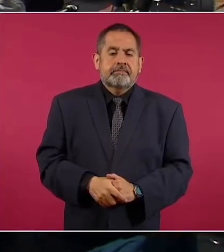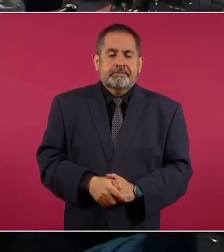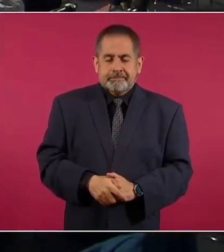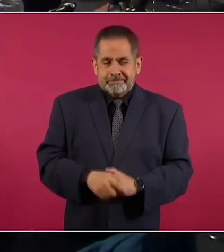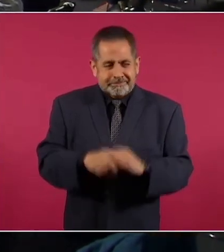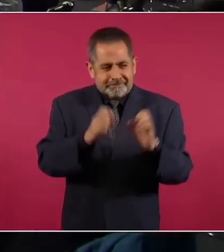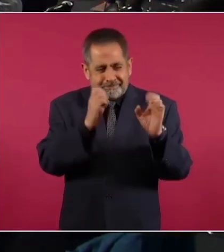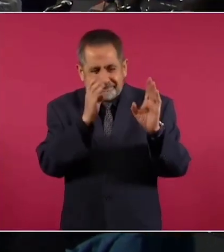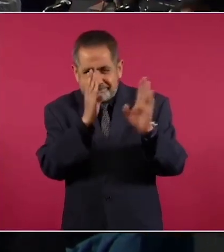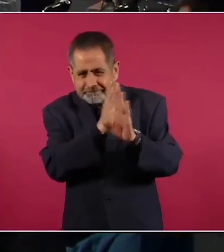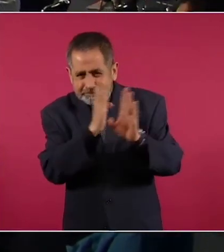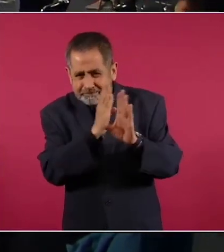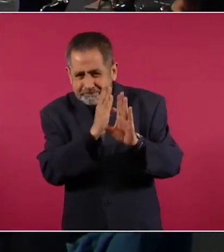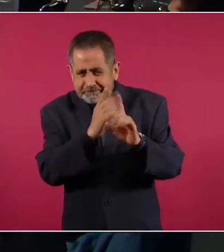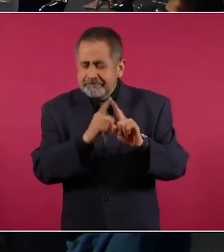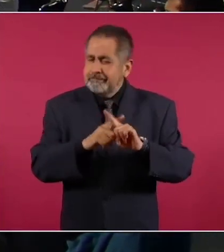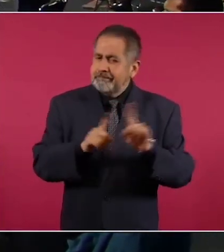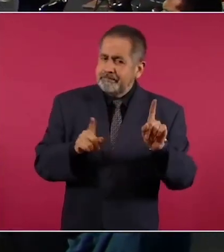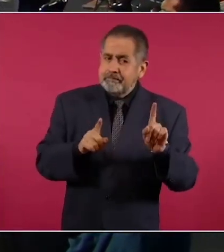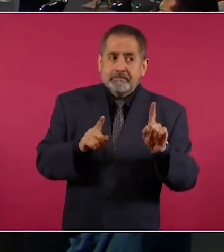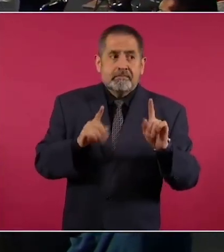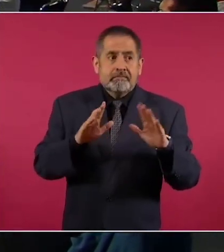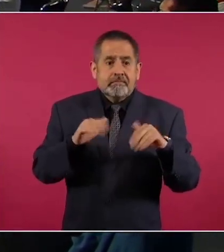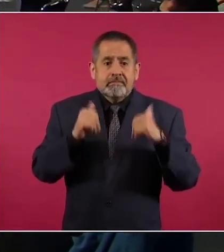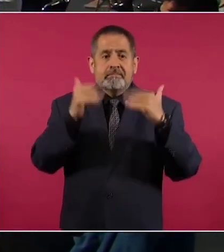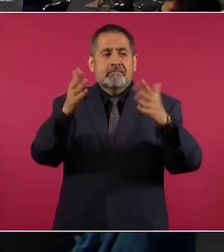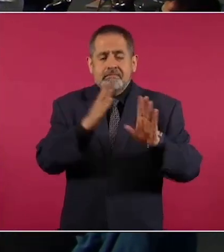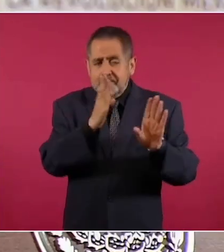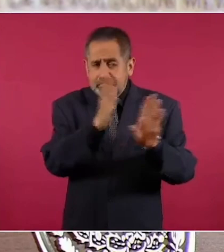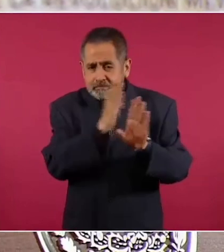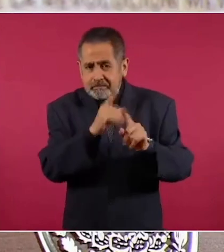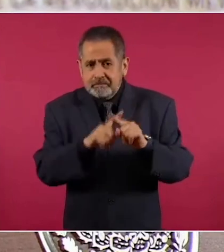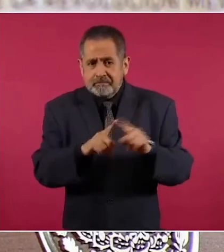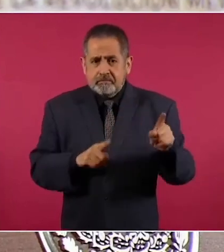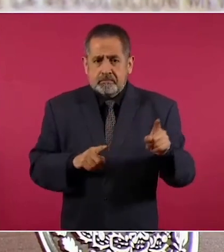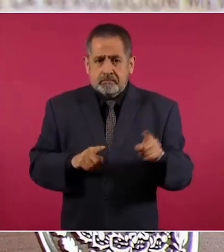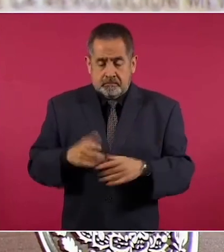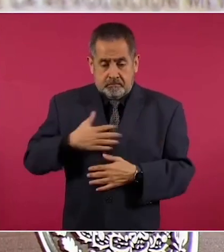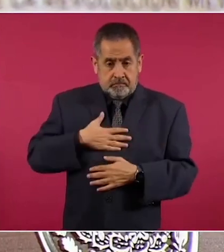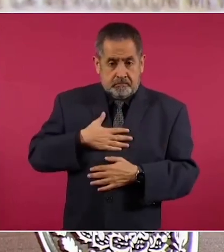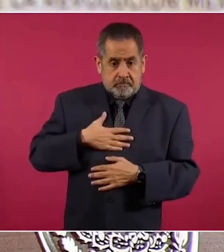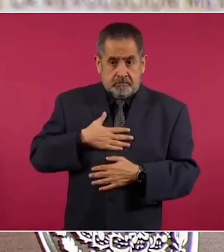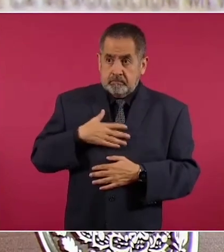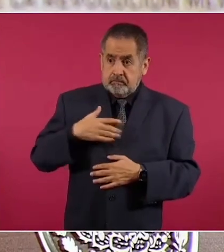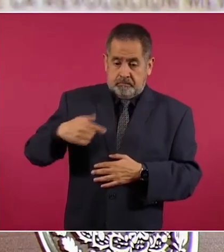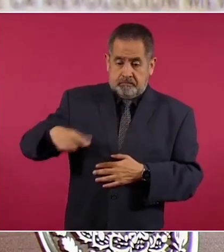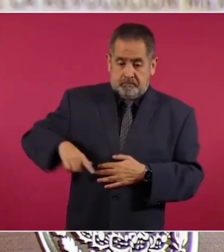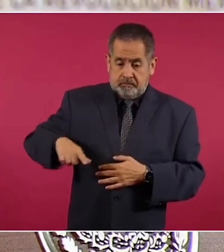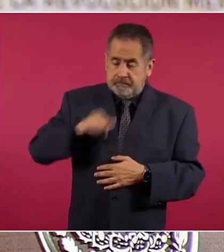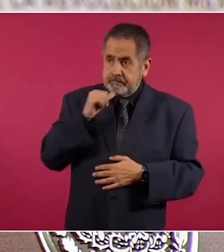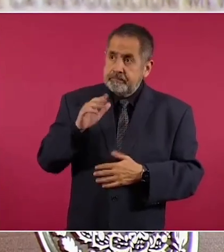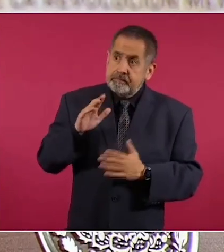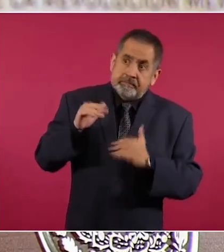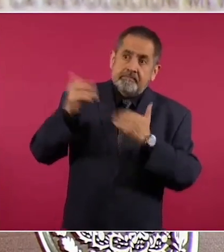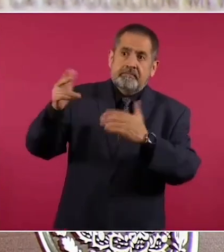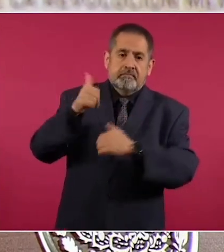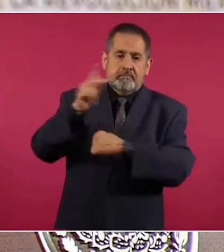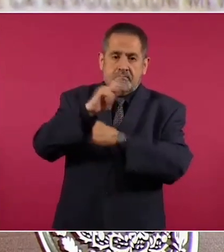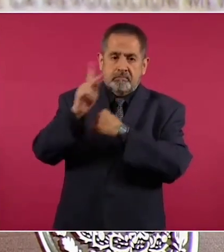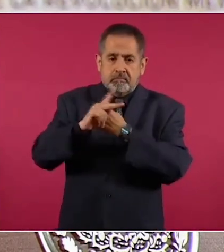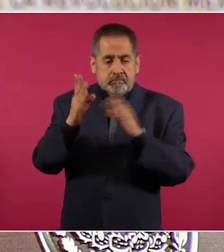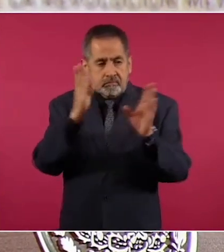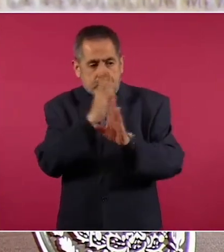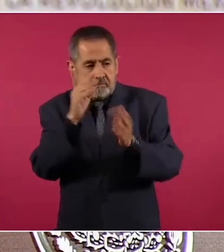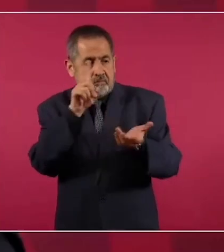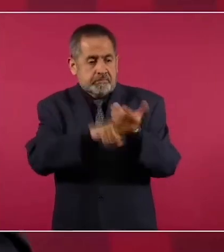espían de afuera del gobierno, del país, ¿sí?